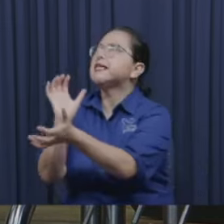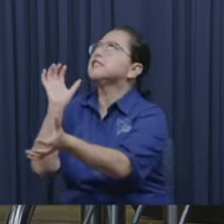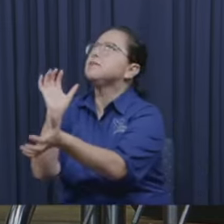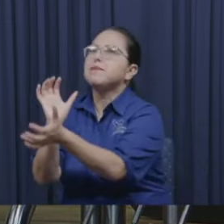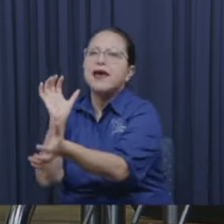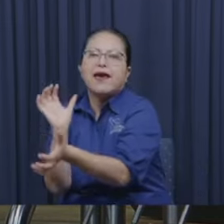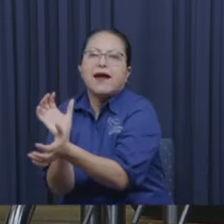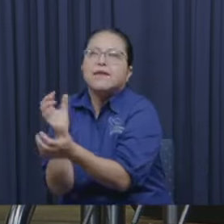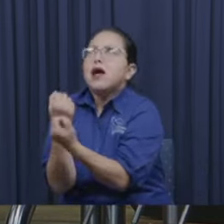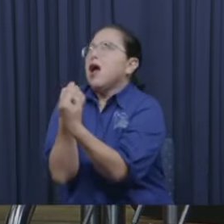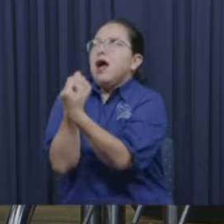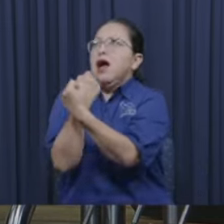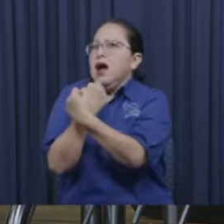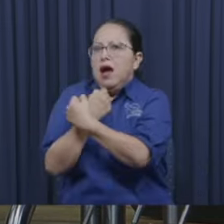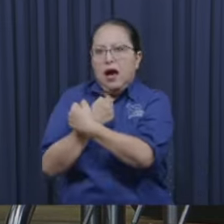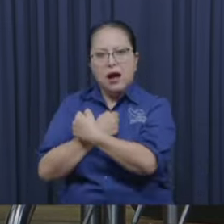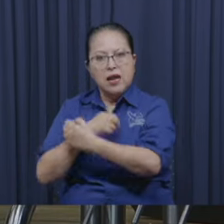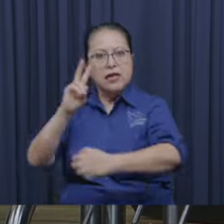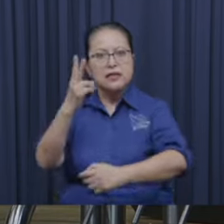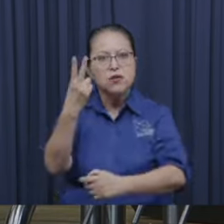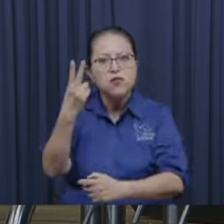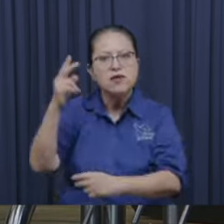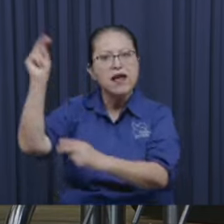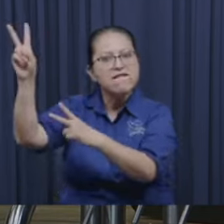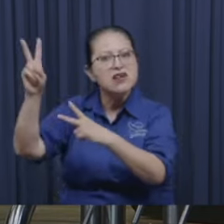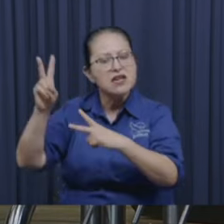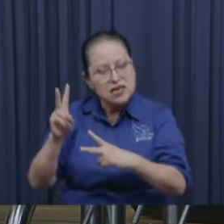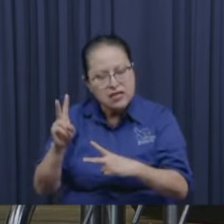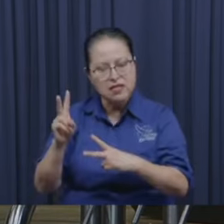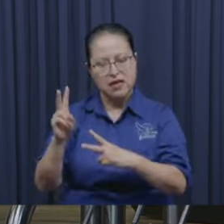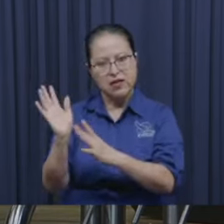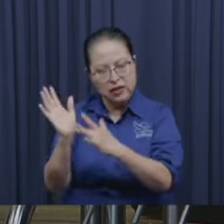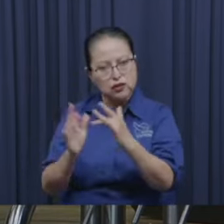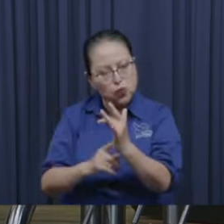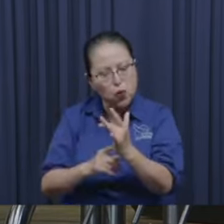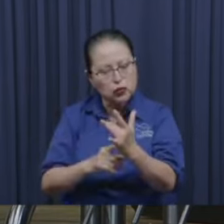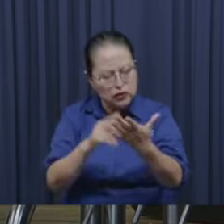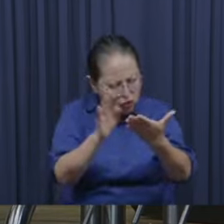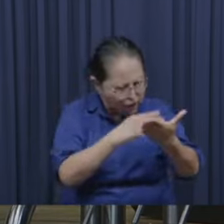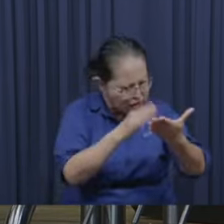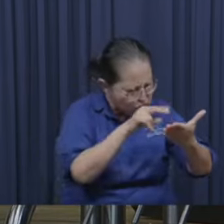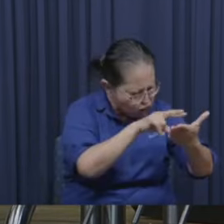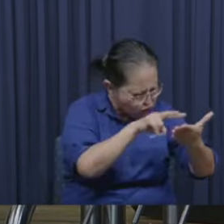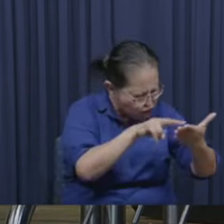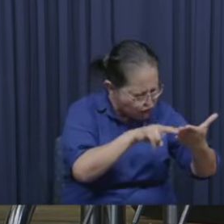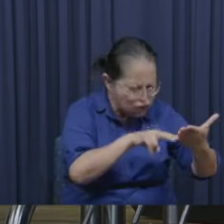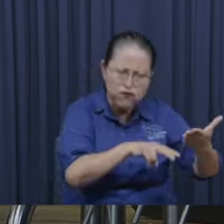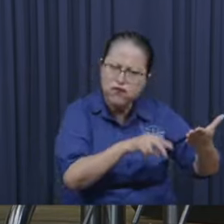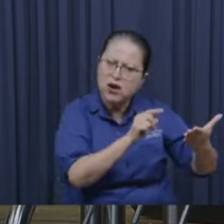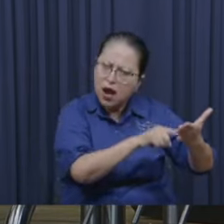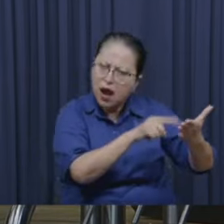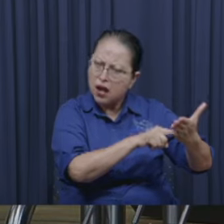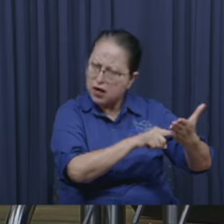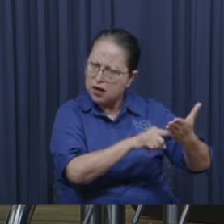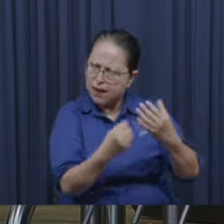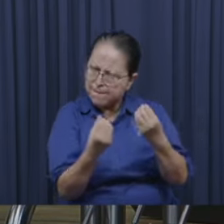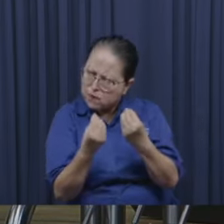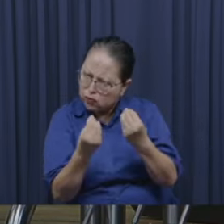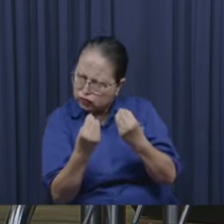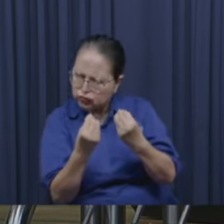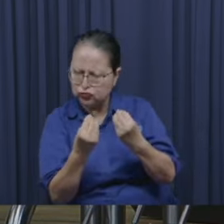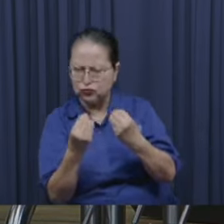cuando el señor aparezca por segunda vez ya sin relación con el pecado Entonces cuando vemos todos los versículos pero ya no es uno ni dos ni tres ni